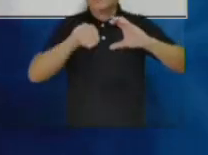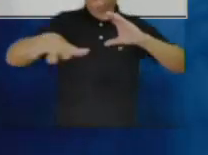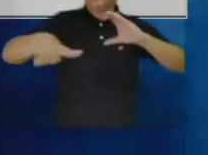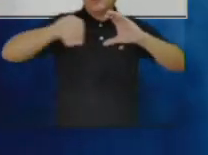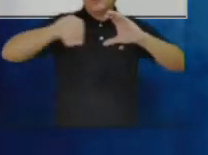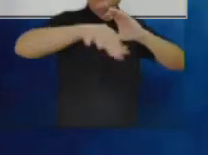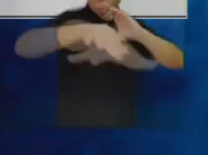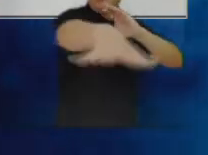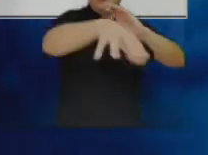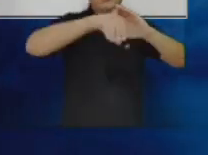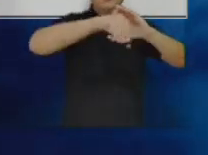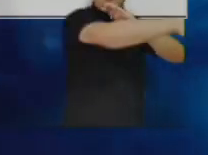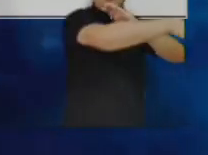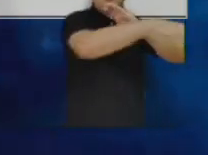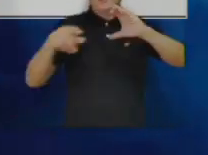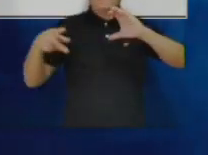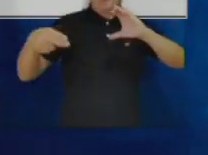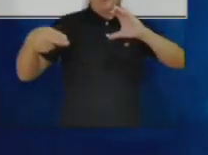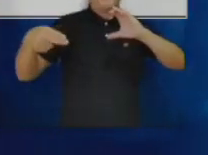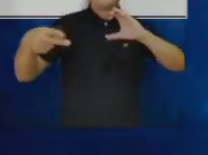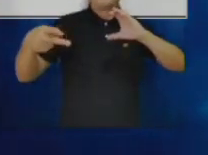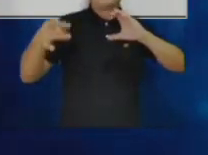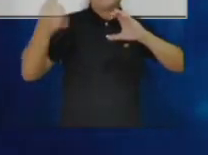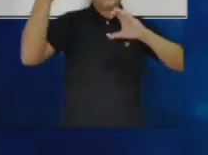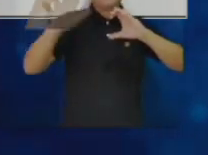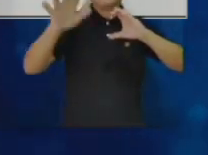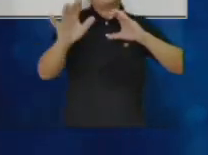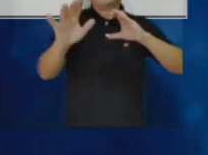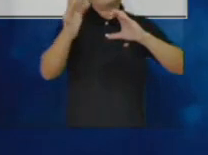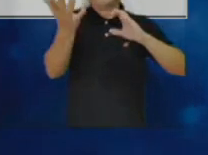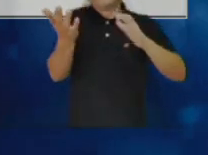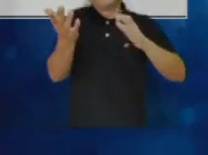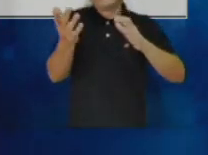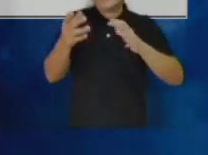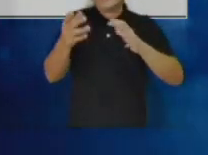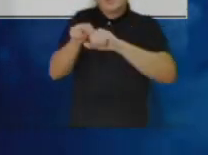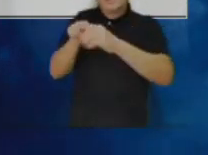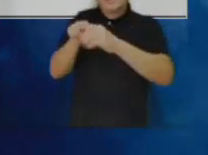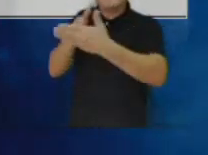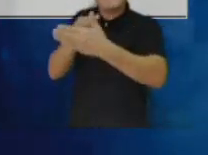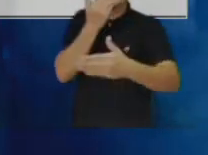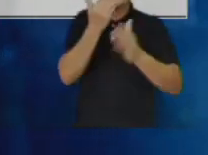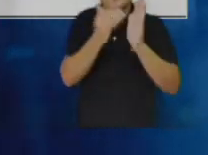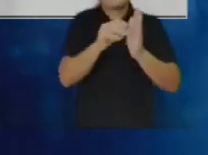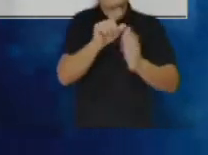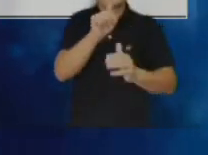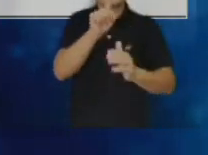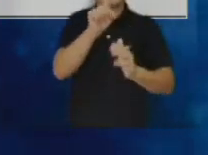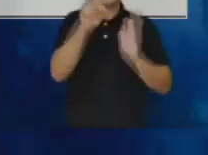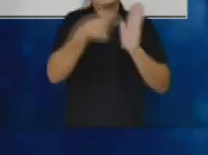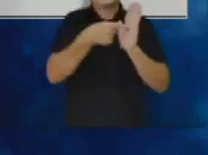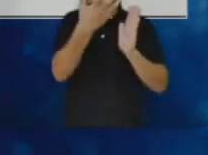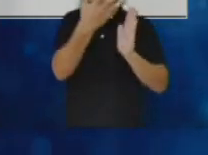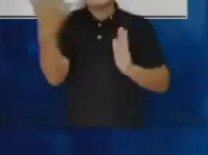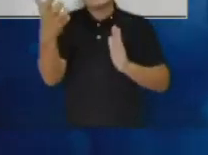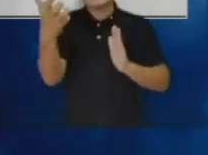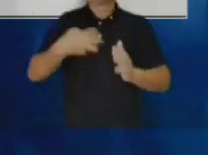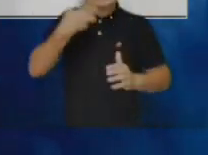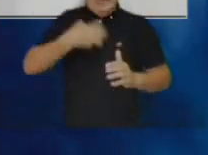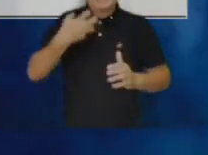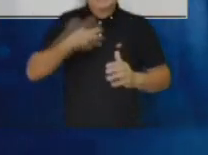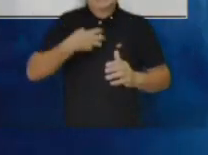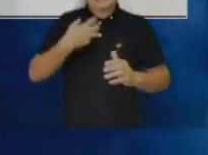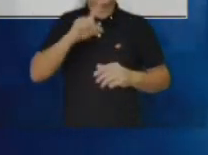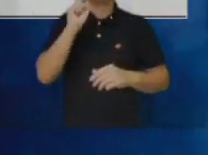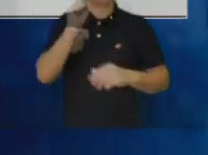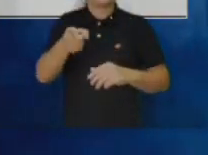Francia nomás presentan algo así como una 1,550 quejas por interferencias. Eso se recibió en el